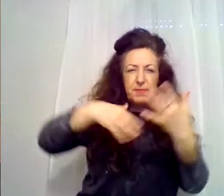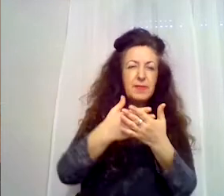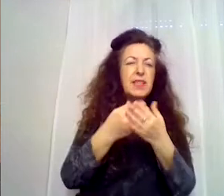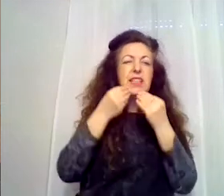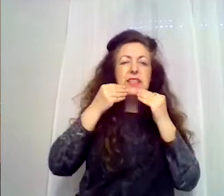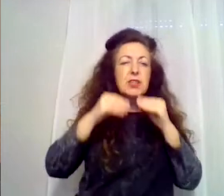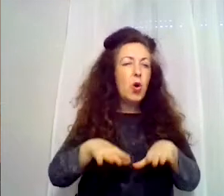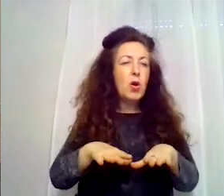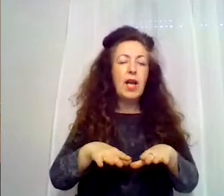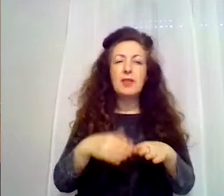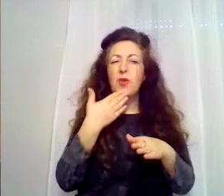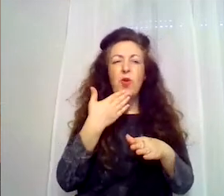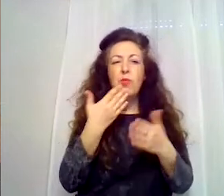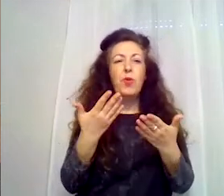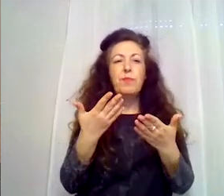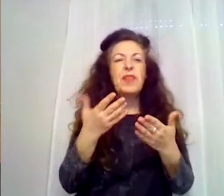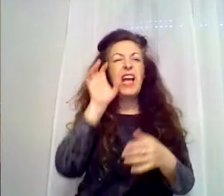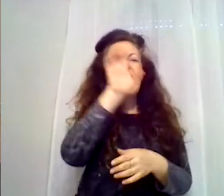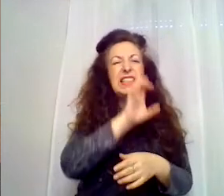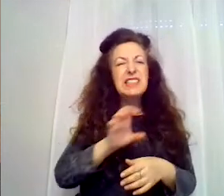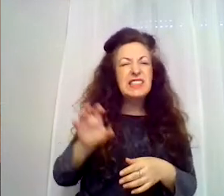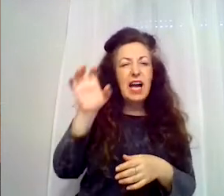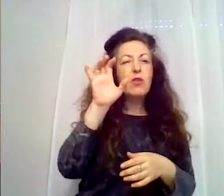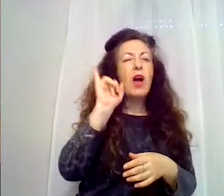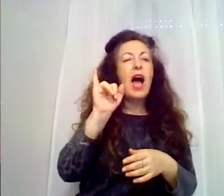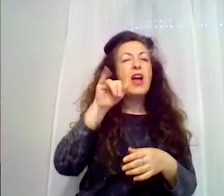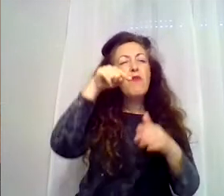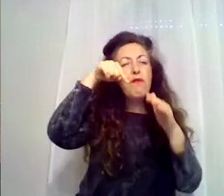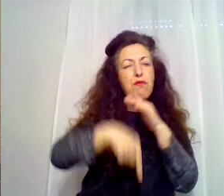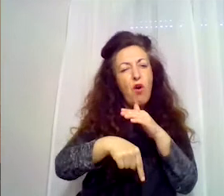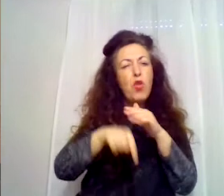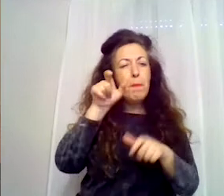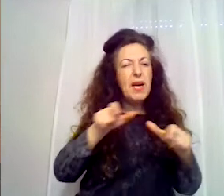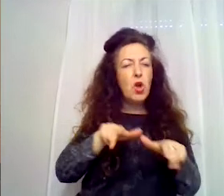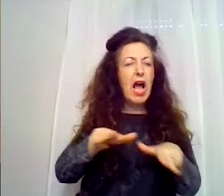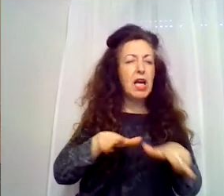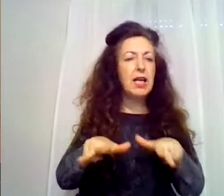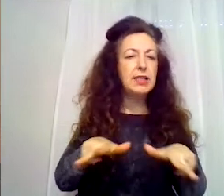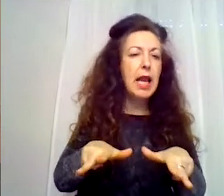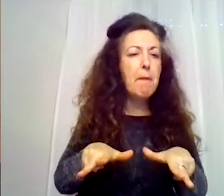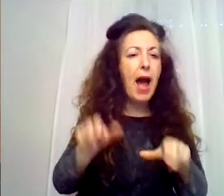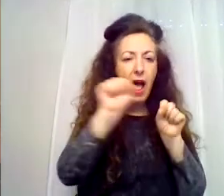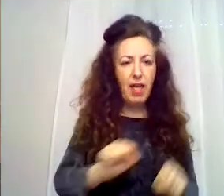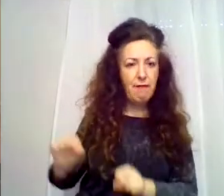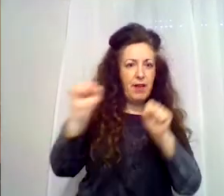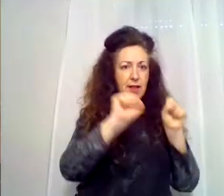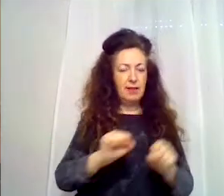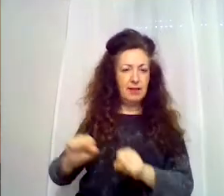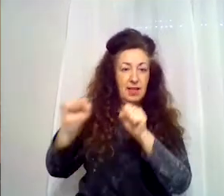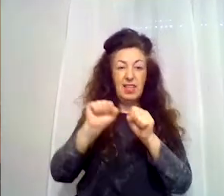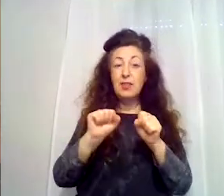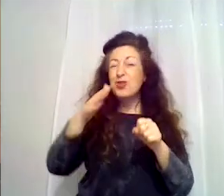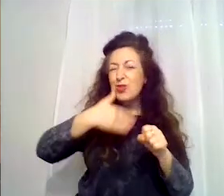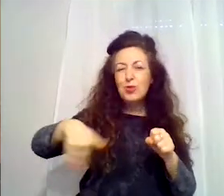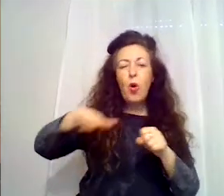Francia, y todo eso crea un mundo convulso unido a las propias teorías del Renacimiento, es decir, a la idea de la